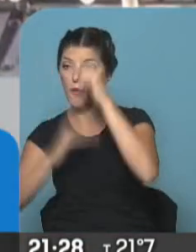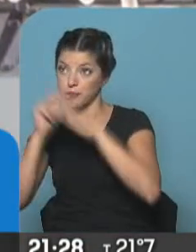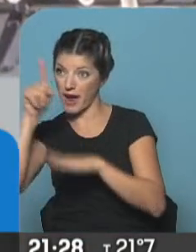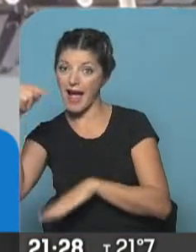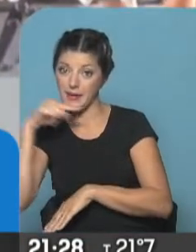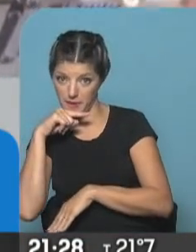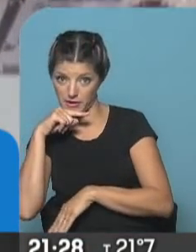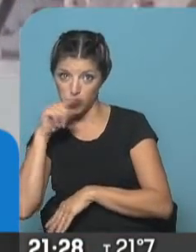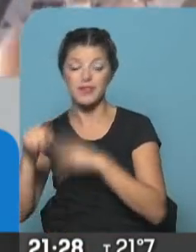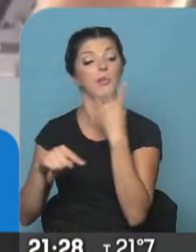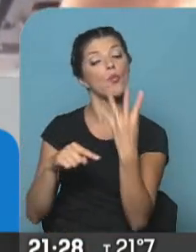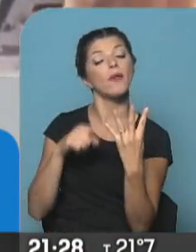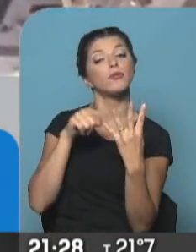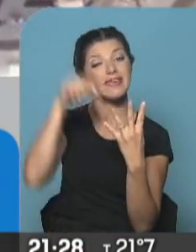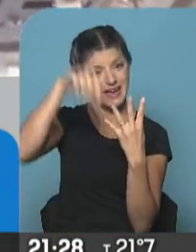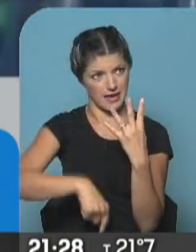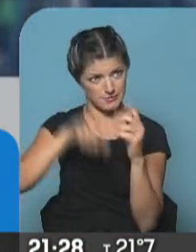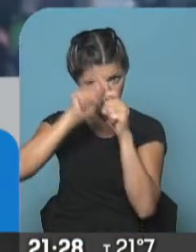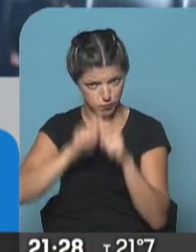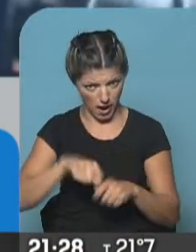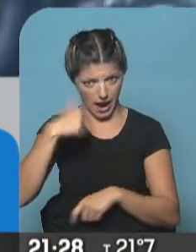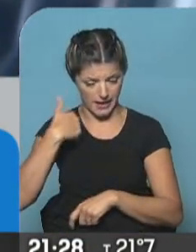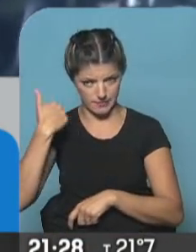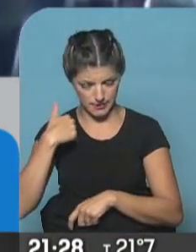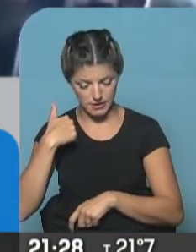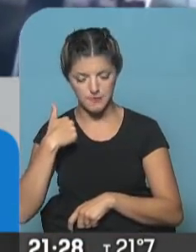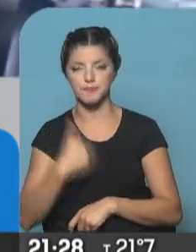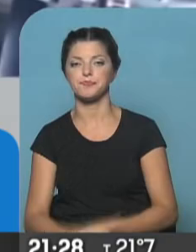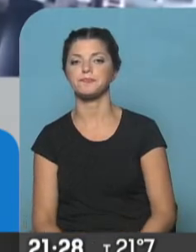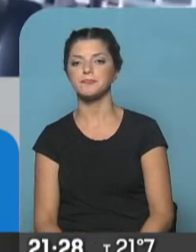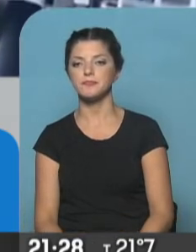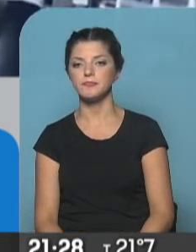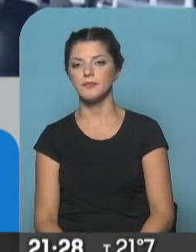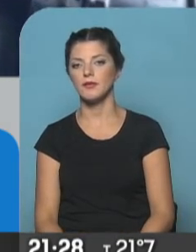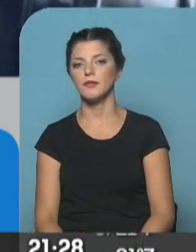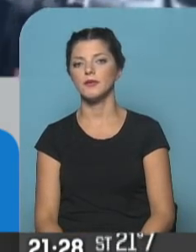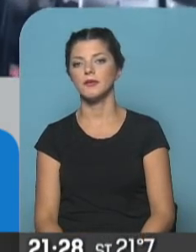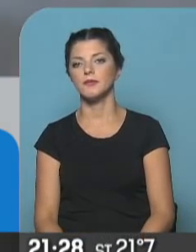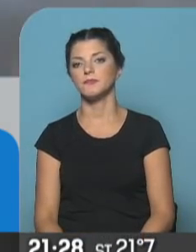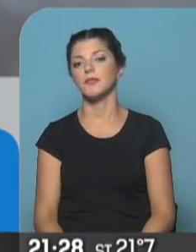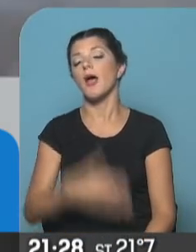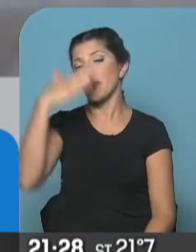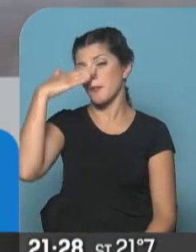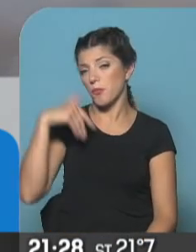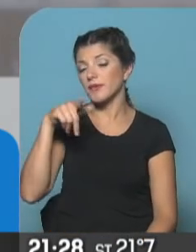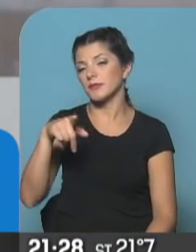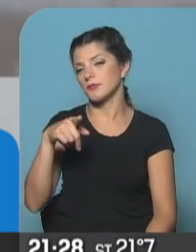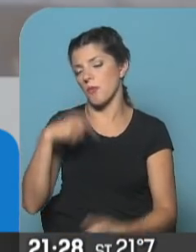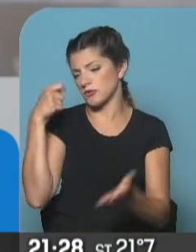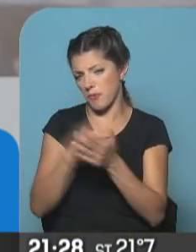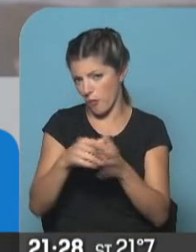4 con kits que se hacían en la Argentina. Se entregaron en la época de Alfonsín, ya estaban pagos.